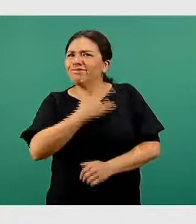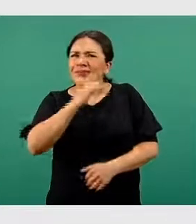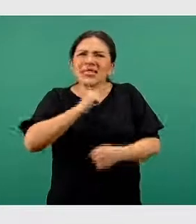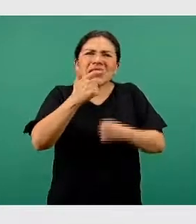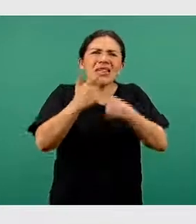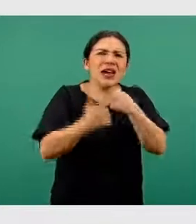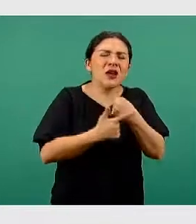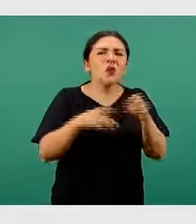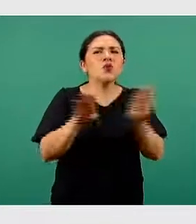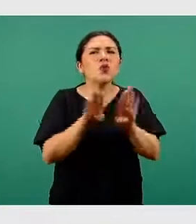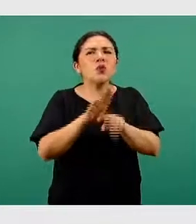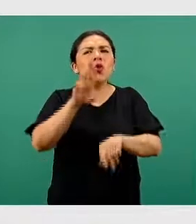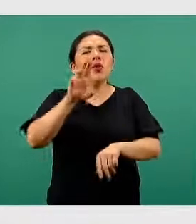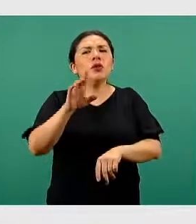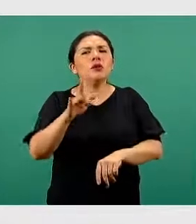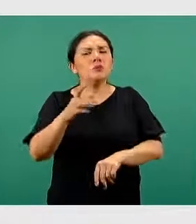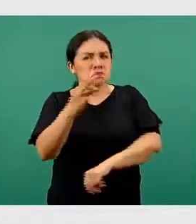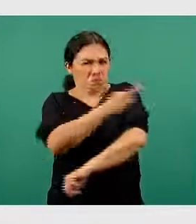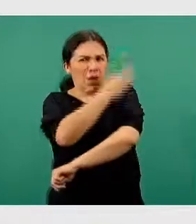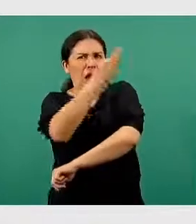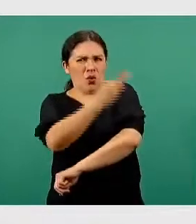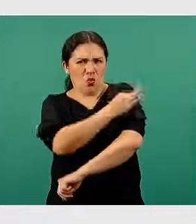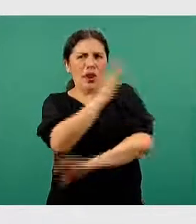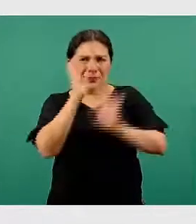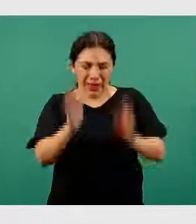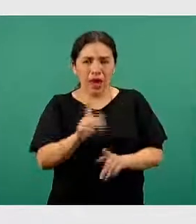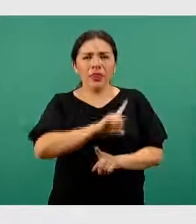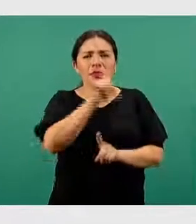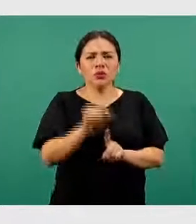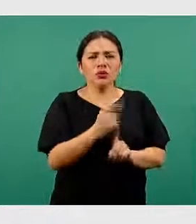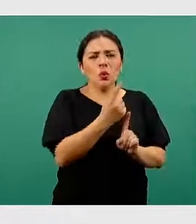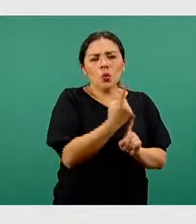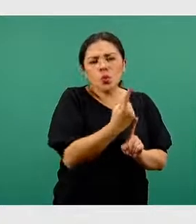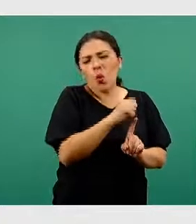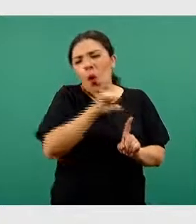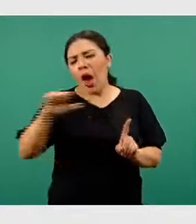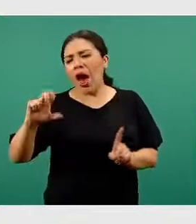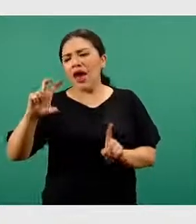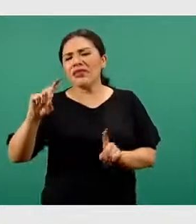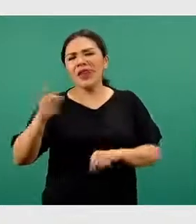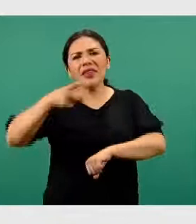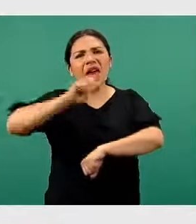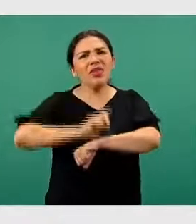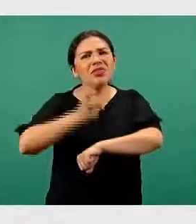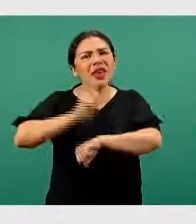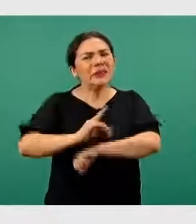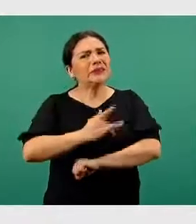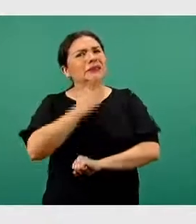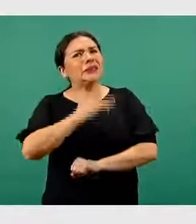los primeros 30 días después de la vacunación, hay que registrarlo en esta misma página,